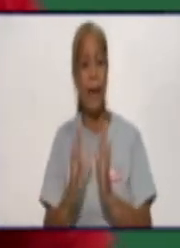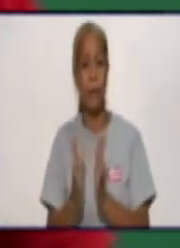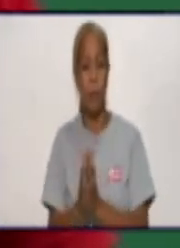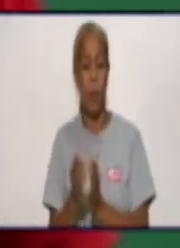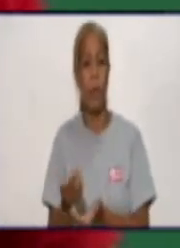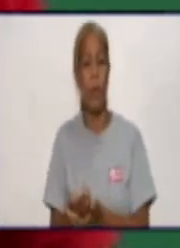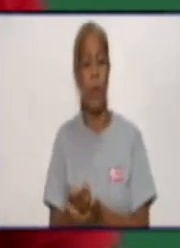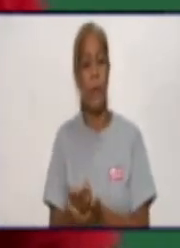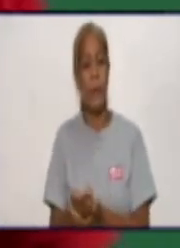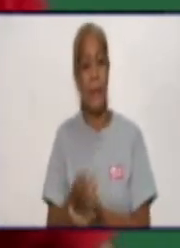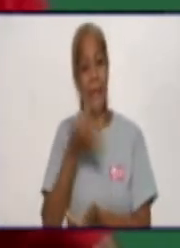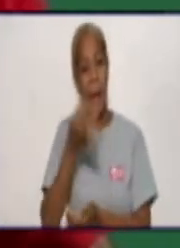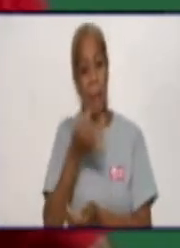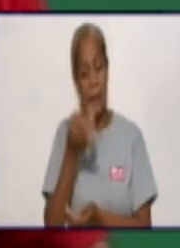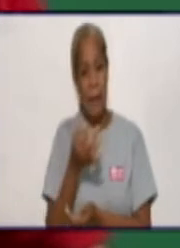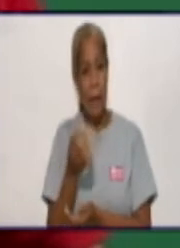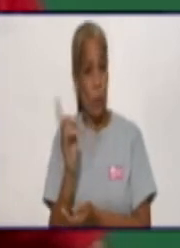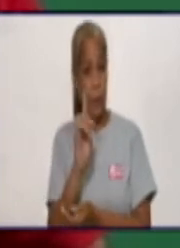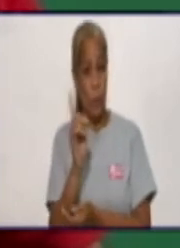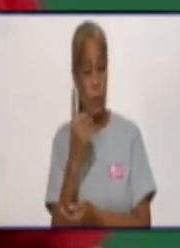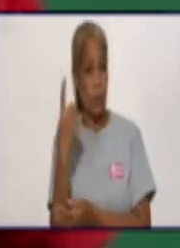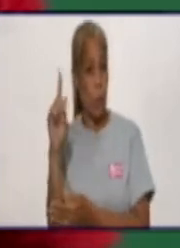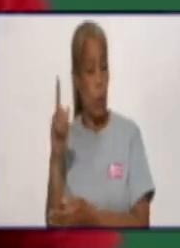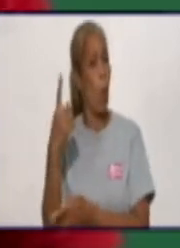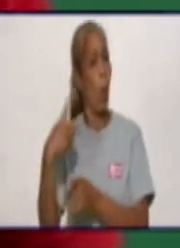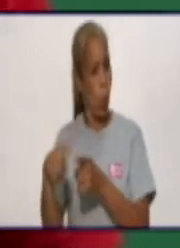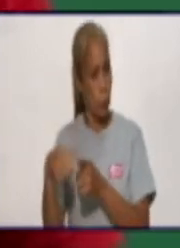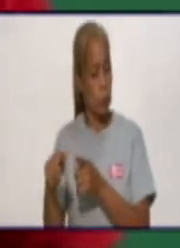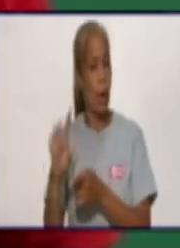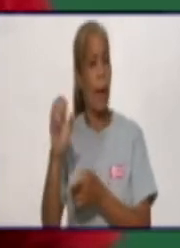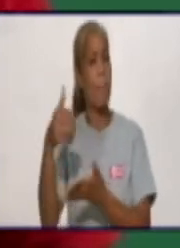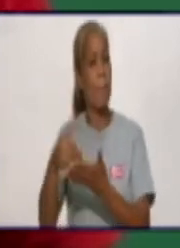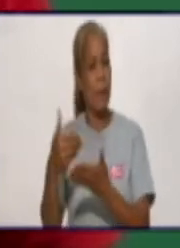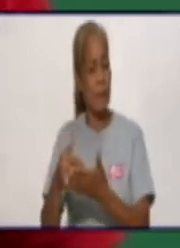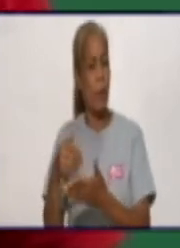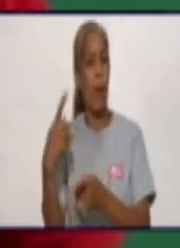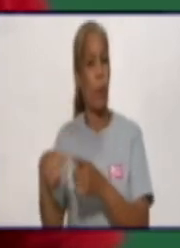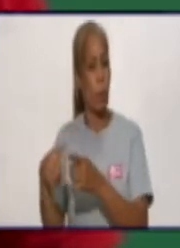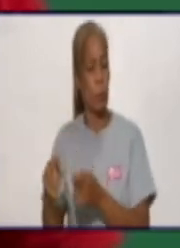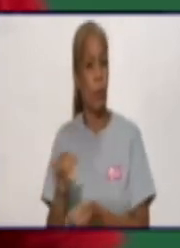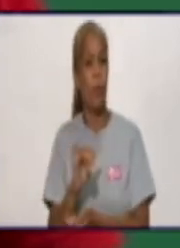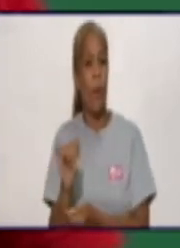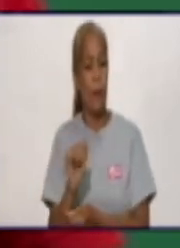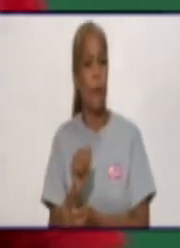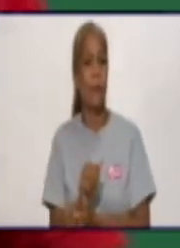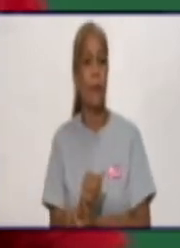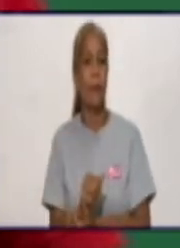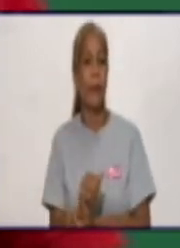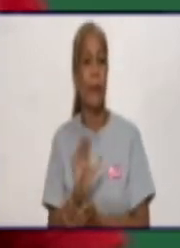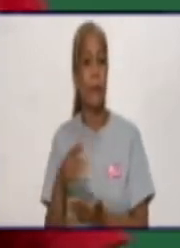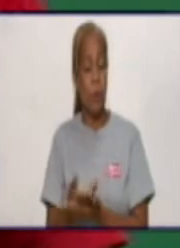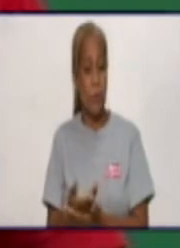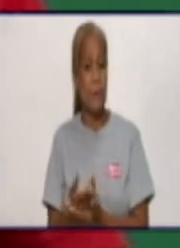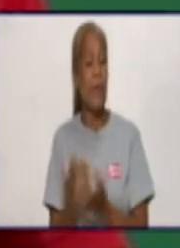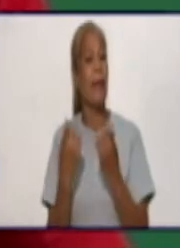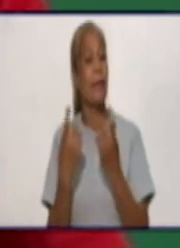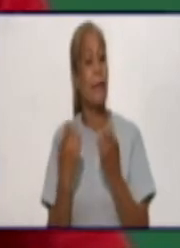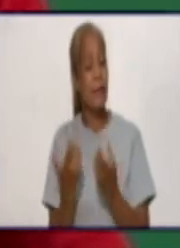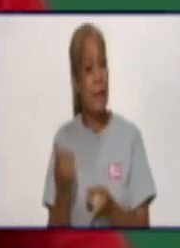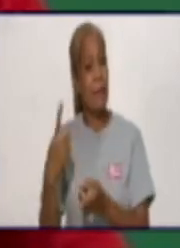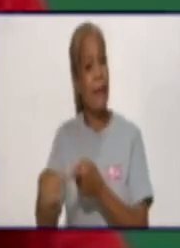solamente los del sector de transporte sino otros sectores también del país que parte de la limitación de recursos fundamentales para poder